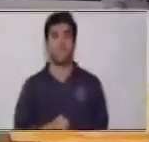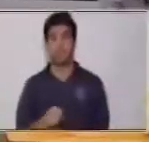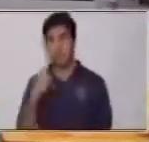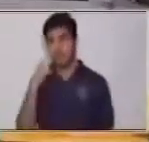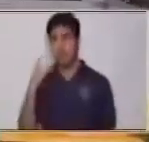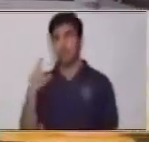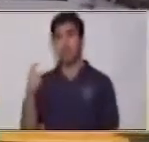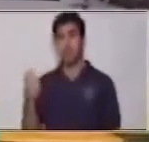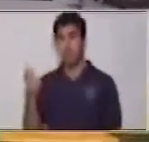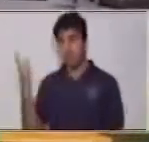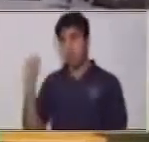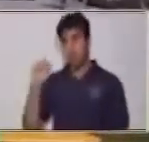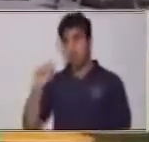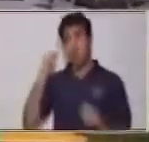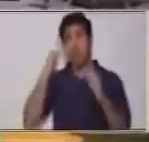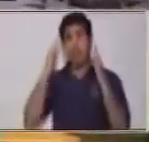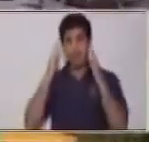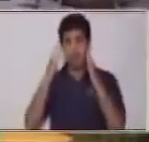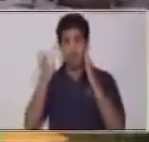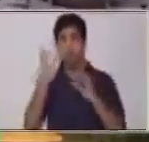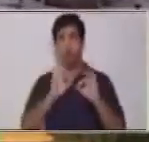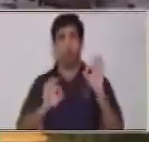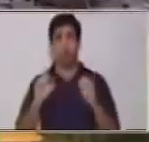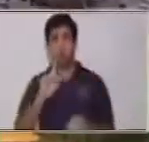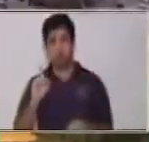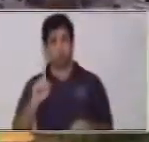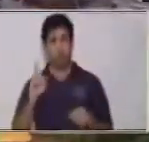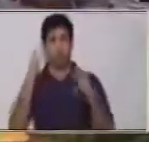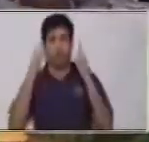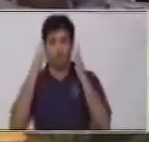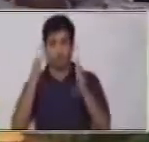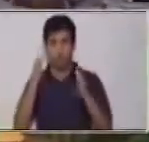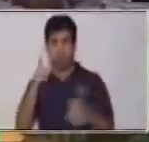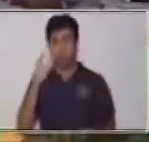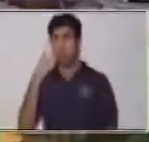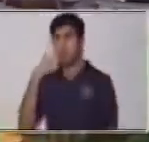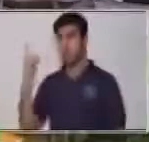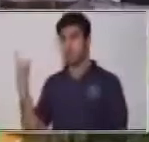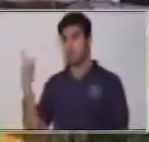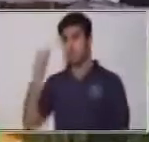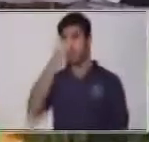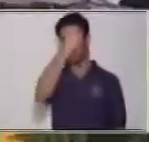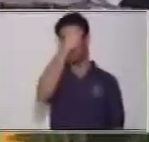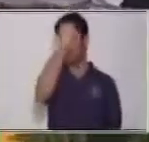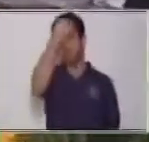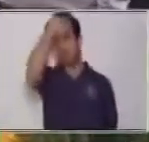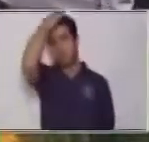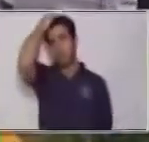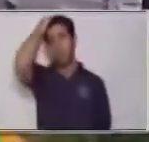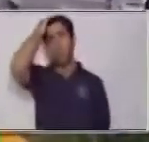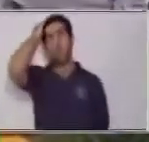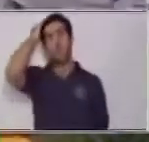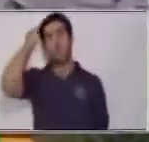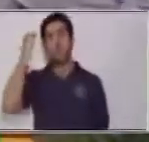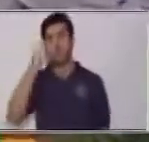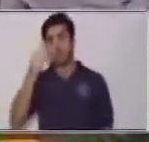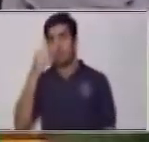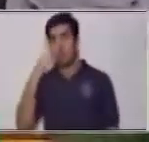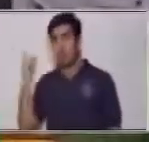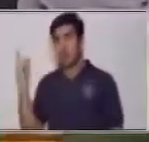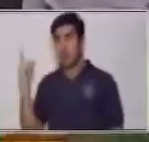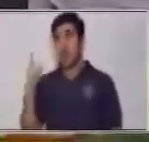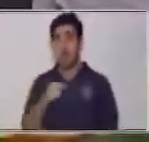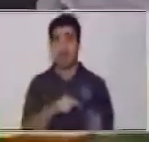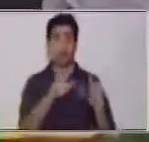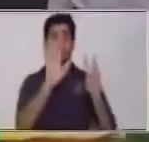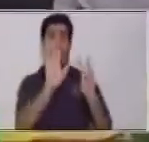veremos si presta atención a todo lo que desarrollamos hoy. Tenemos acá 7